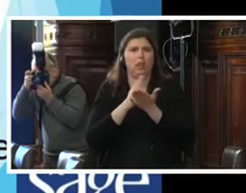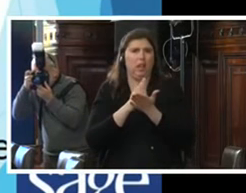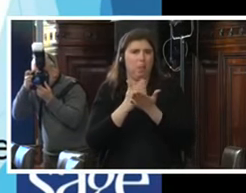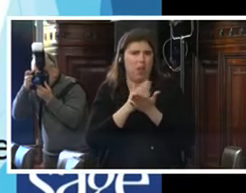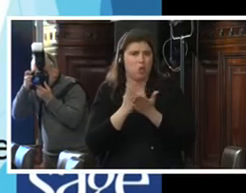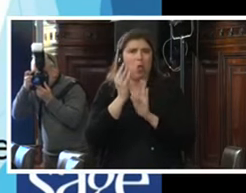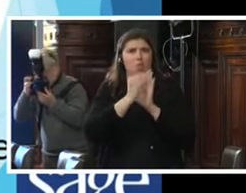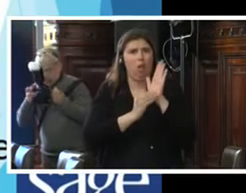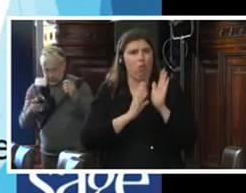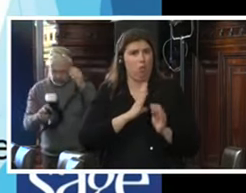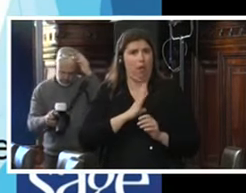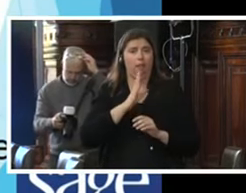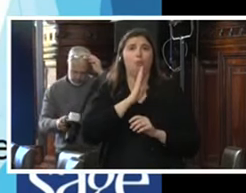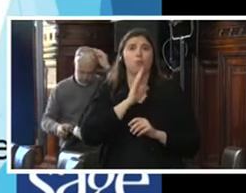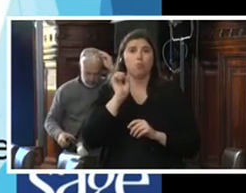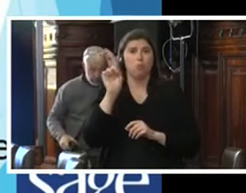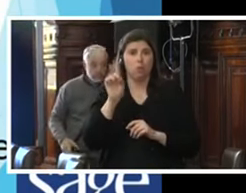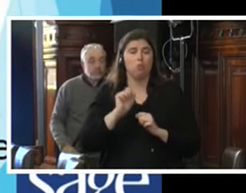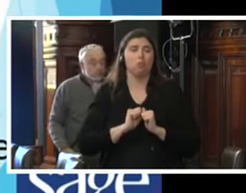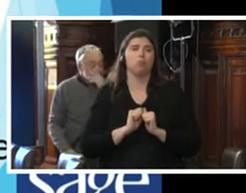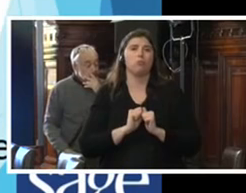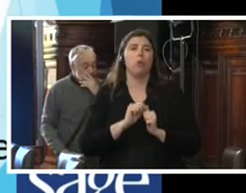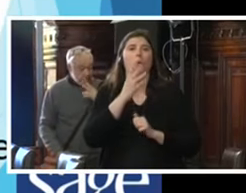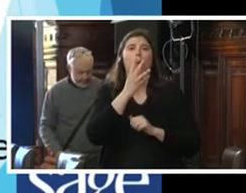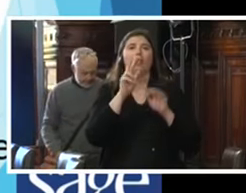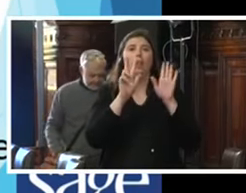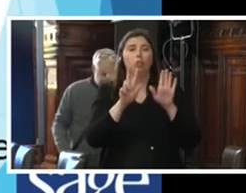en requieren de desmanes forty-eight presente